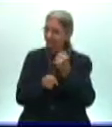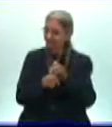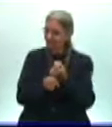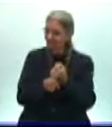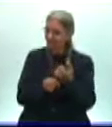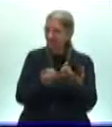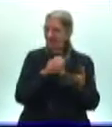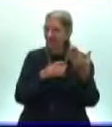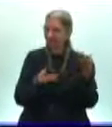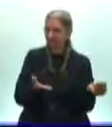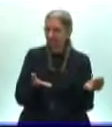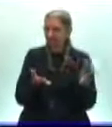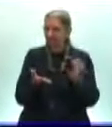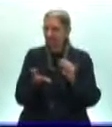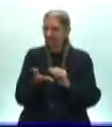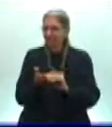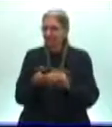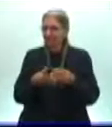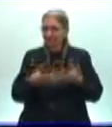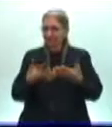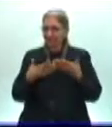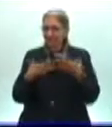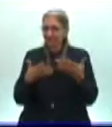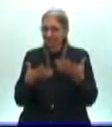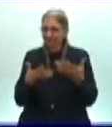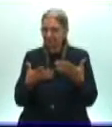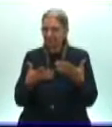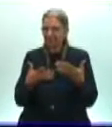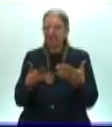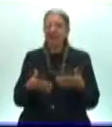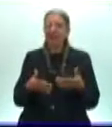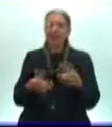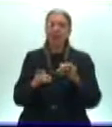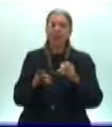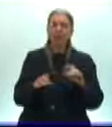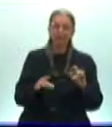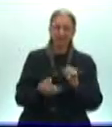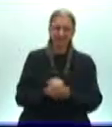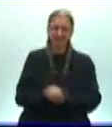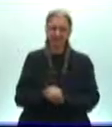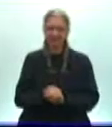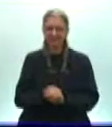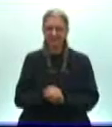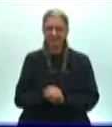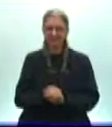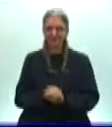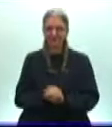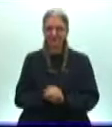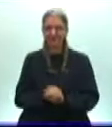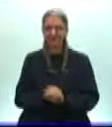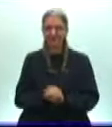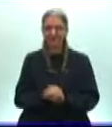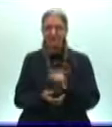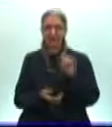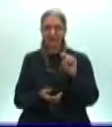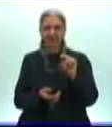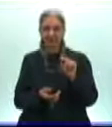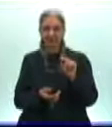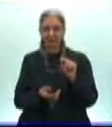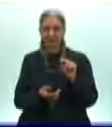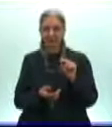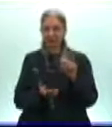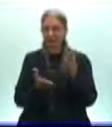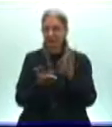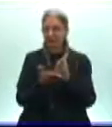a cuestiones de automática. Bueno, les dejaría entonces de